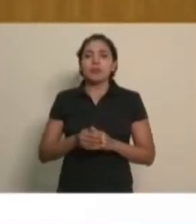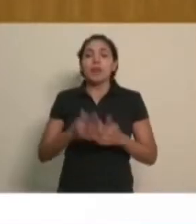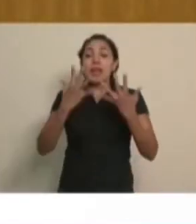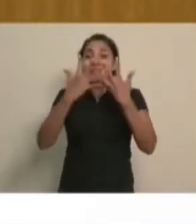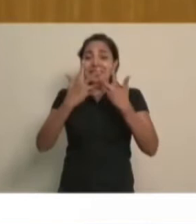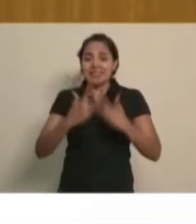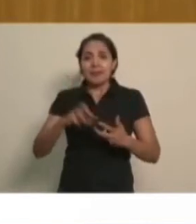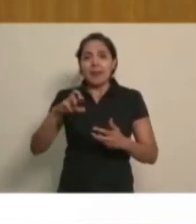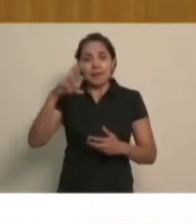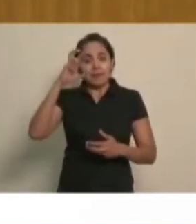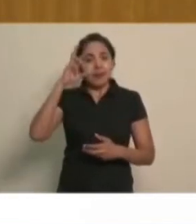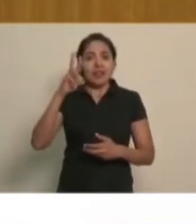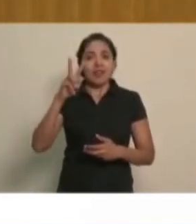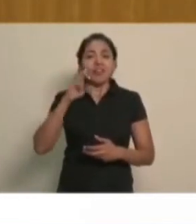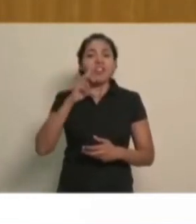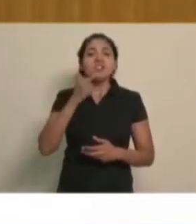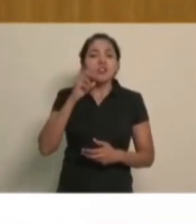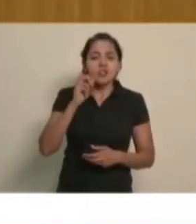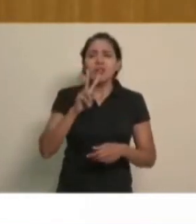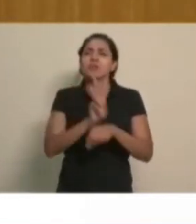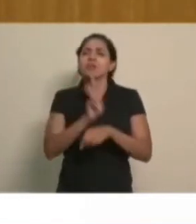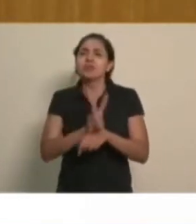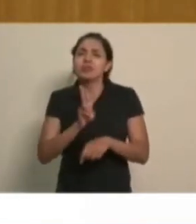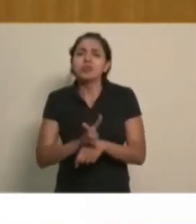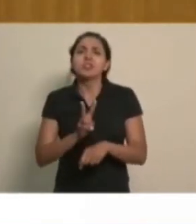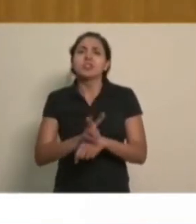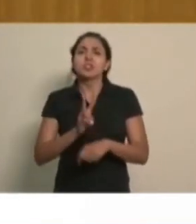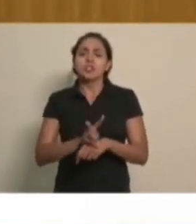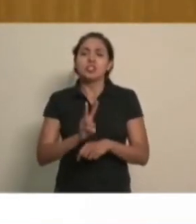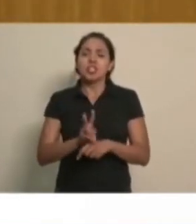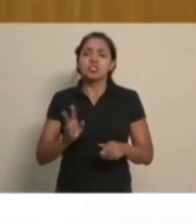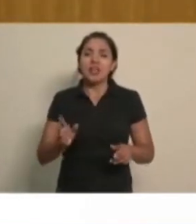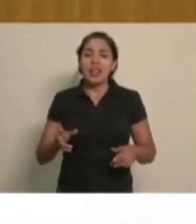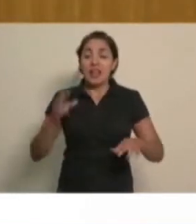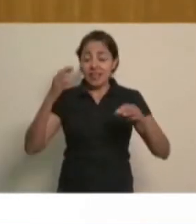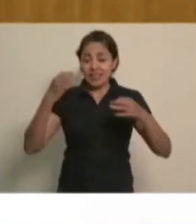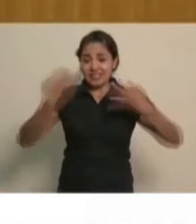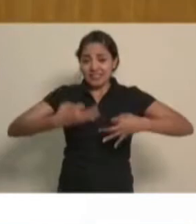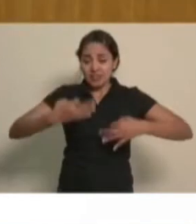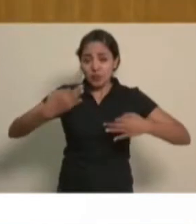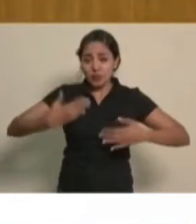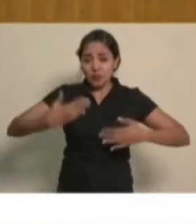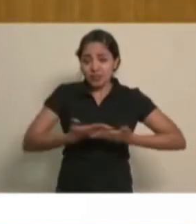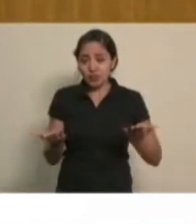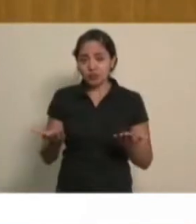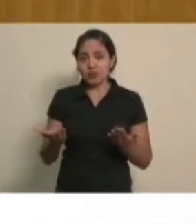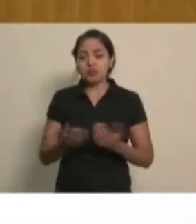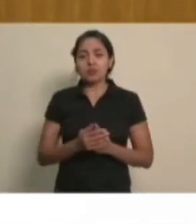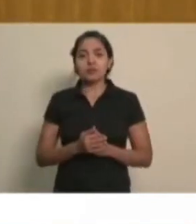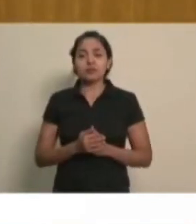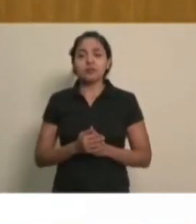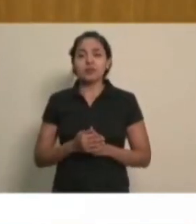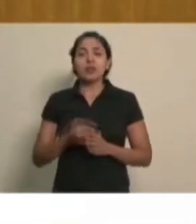Se abre una nueva etapa de debate y reflexión acerca del sentido de la protección y la seguridad social. La ampliación de sus instrumentos para lograr la igualdad para todos, en el que se